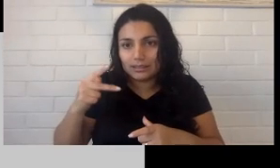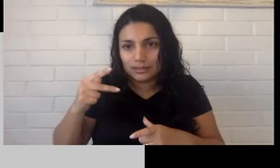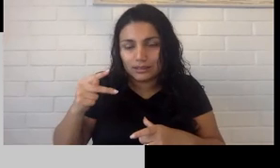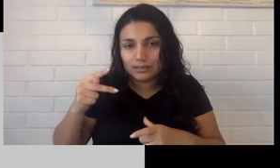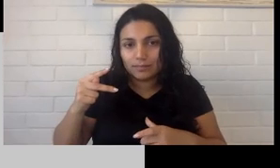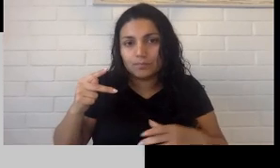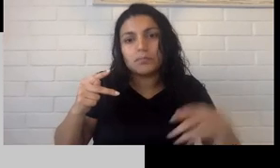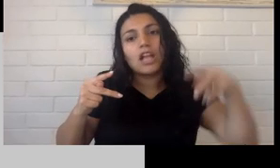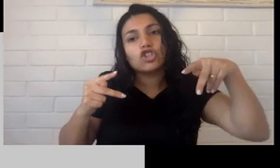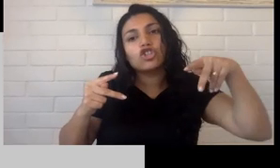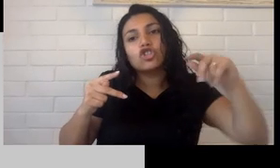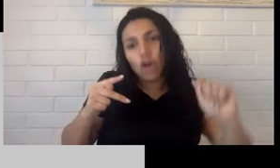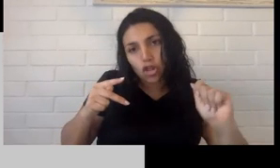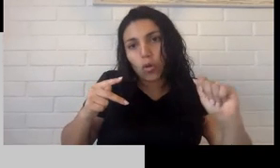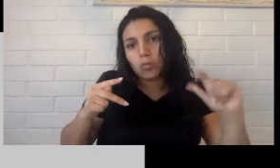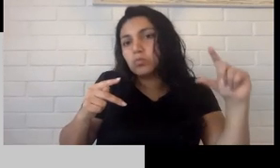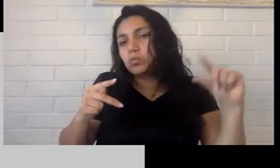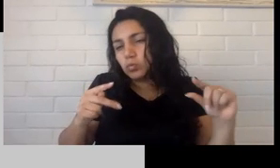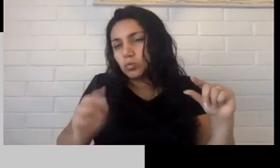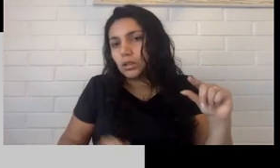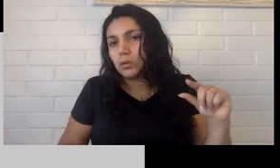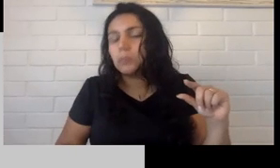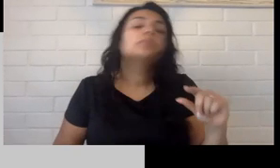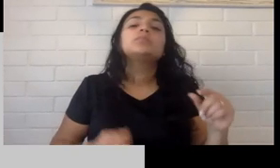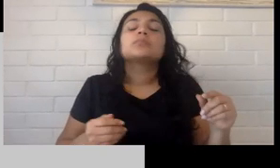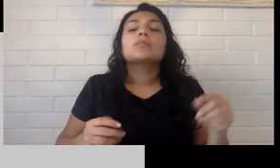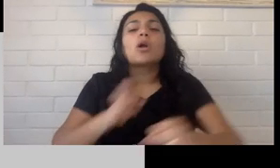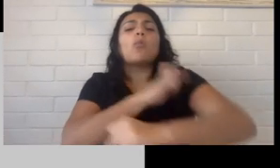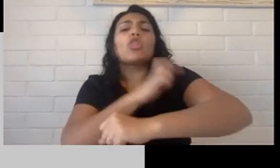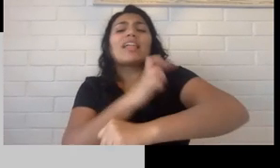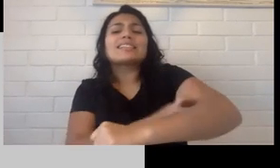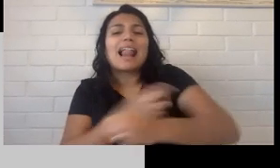como influencia el sodio. Entonces, el potencial de equilibrio